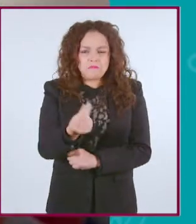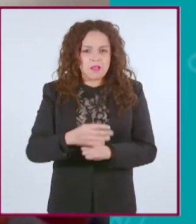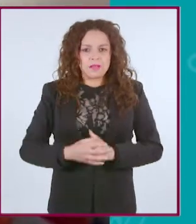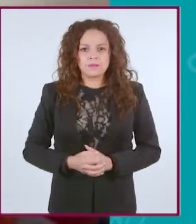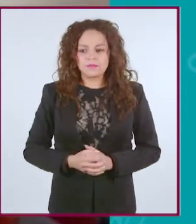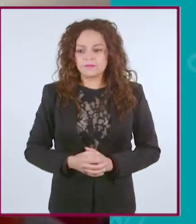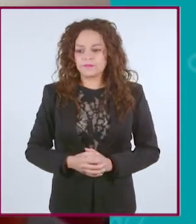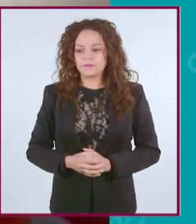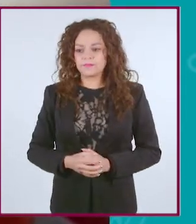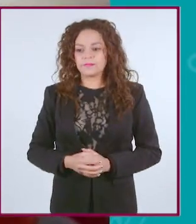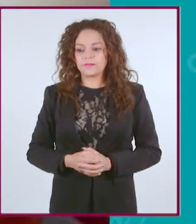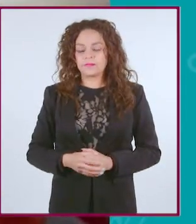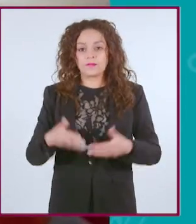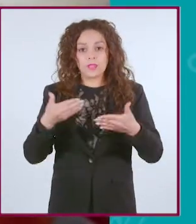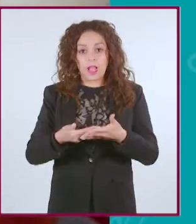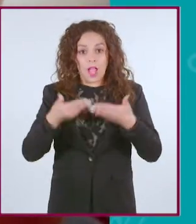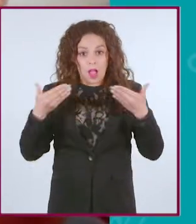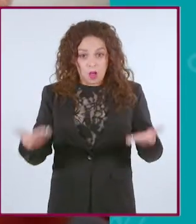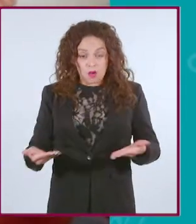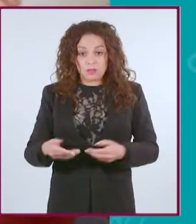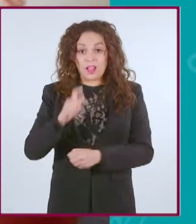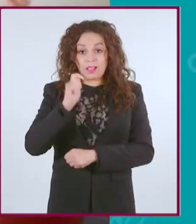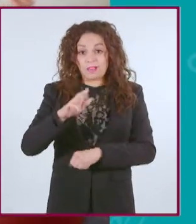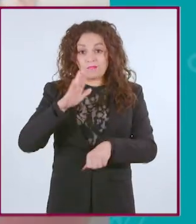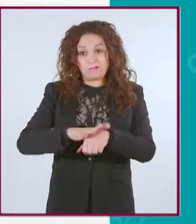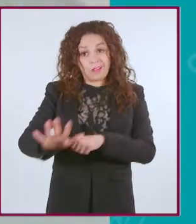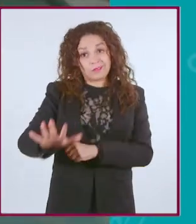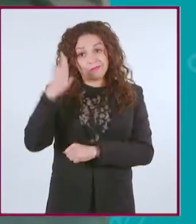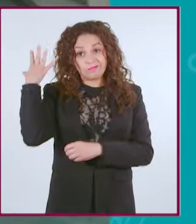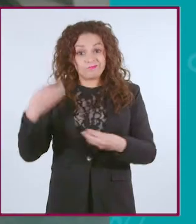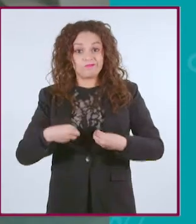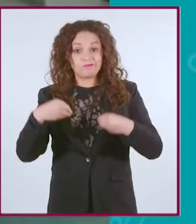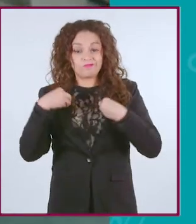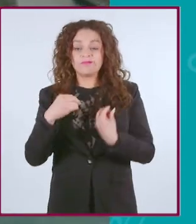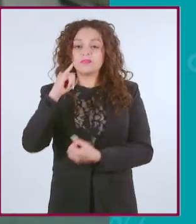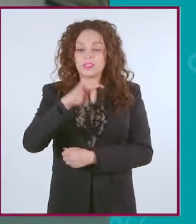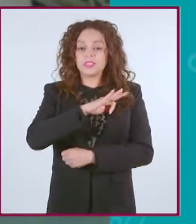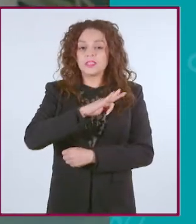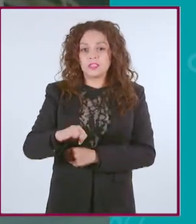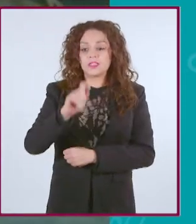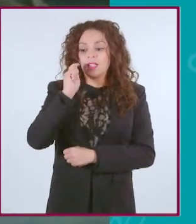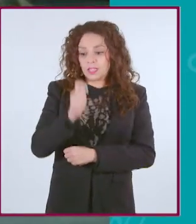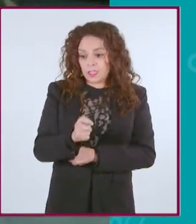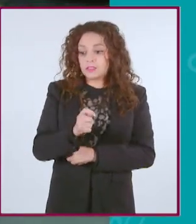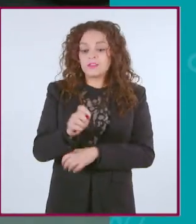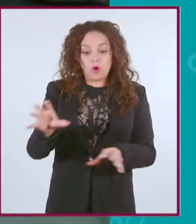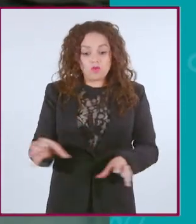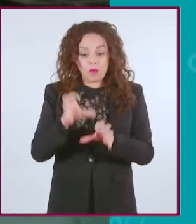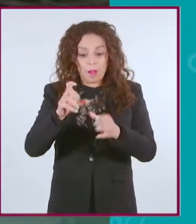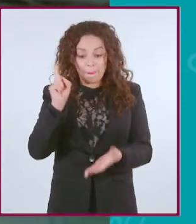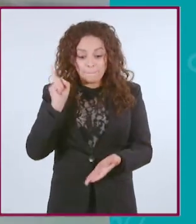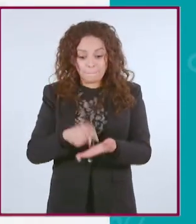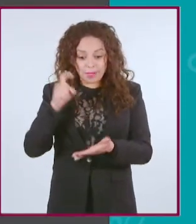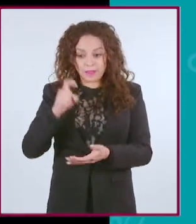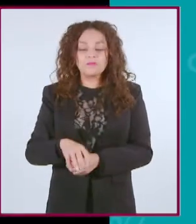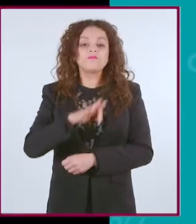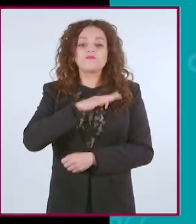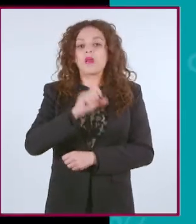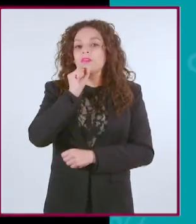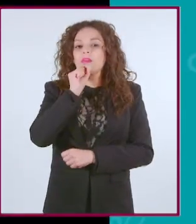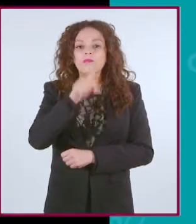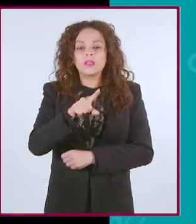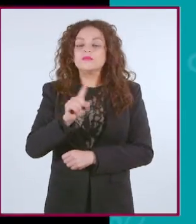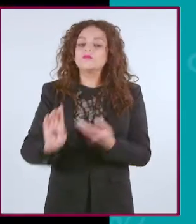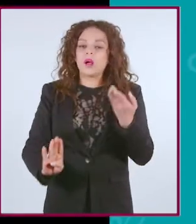El remolino de la vida actual, donde todo es cada vez más rápido, si es posible a la velocidad de un clic de nuestra computadora, incide también en